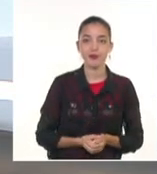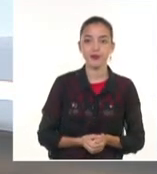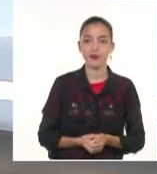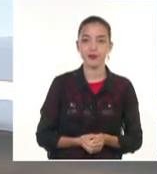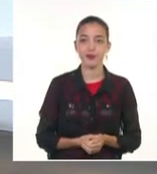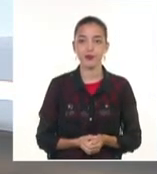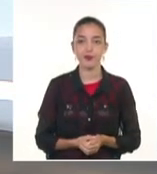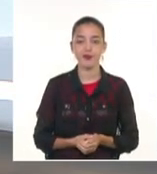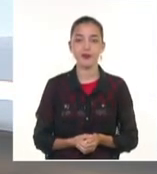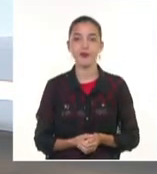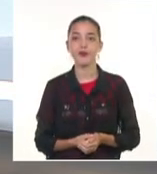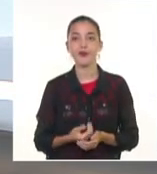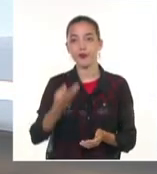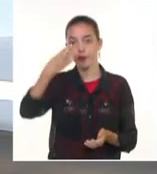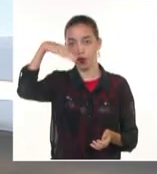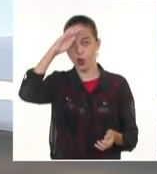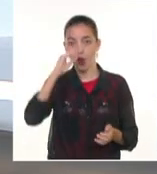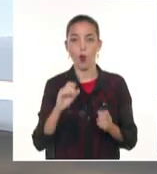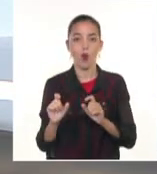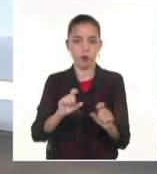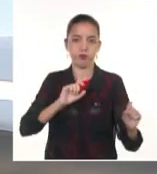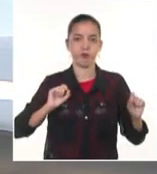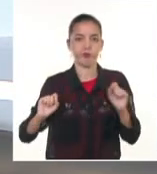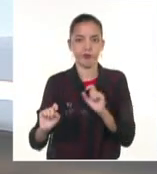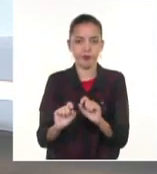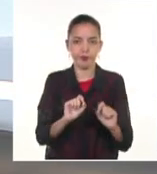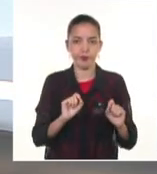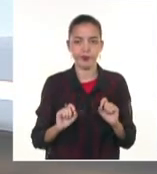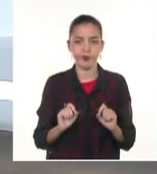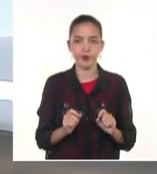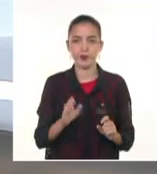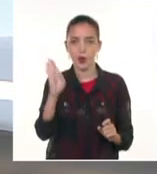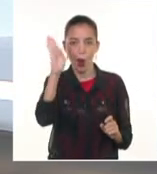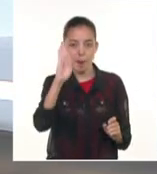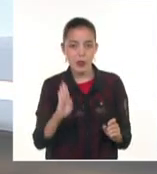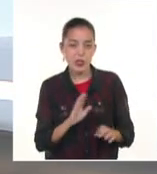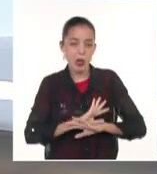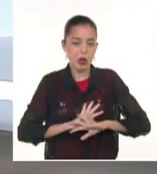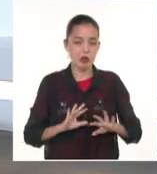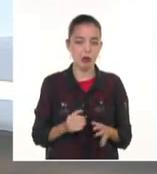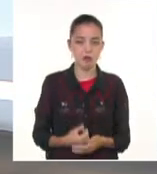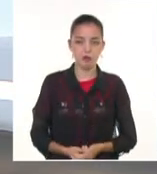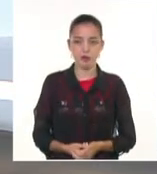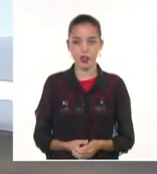se juegan la última bala ante los croatas. Y así ponemos punto final a nuestro tiempo deportivo. Muchísimas gracias por su atención.